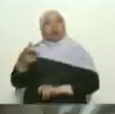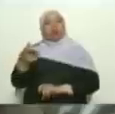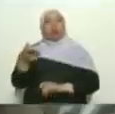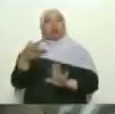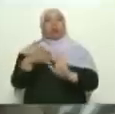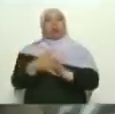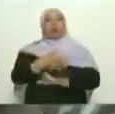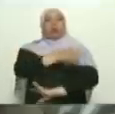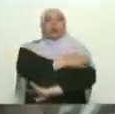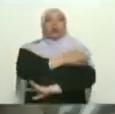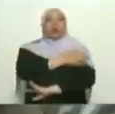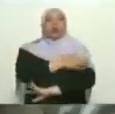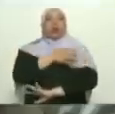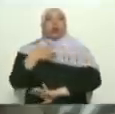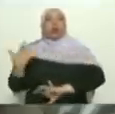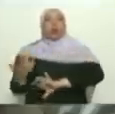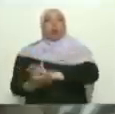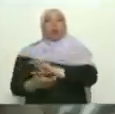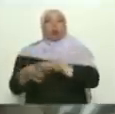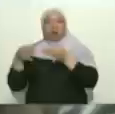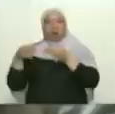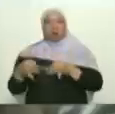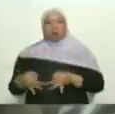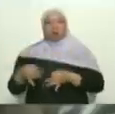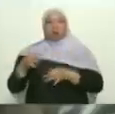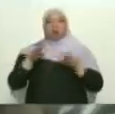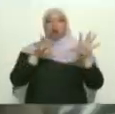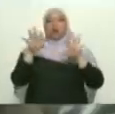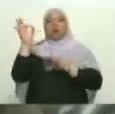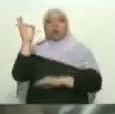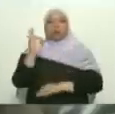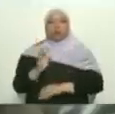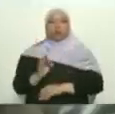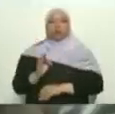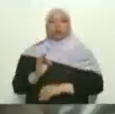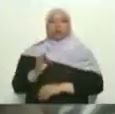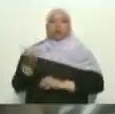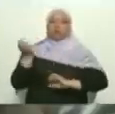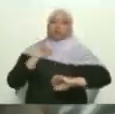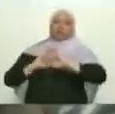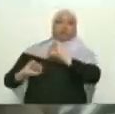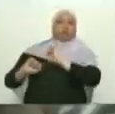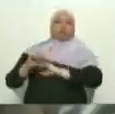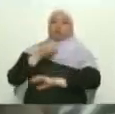todos estos hechos, yo les aseguro que más del 90% repudia,